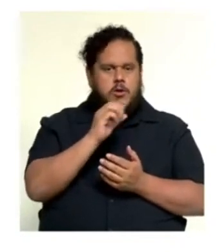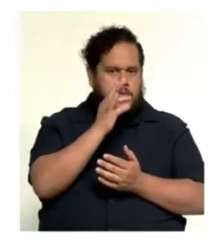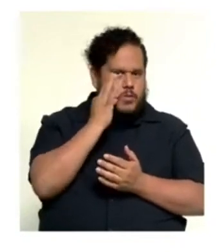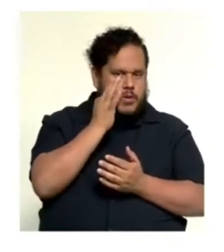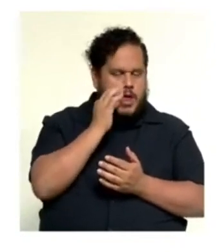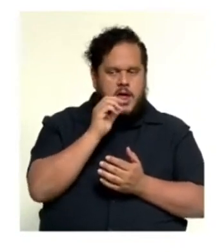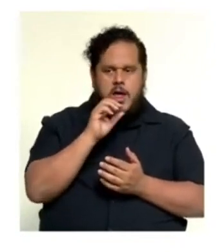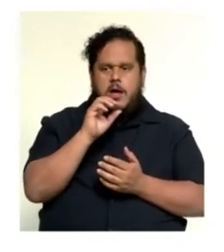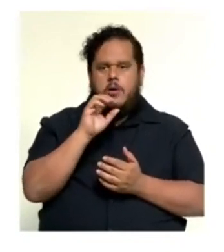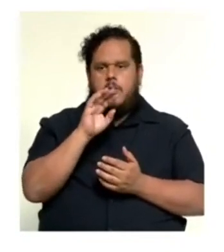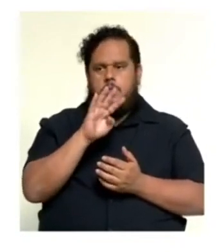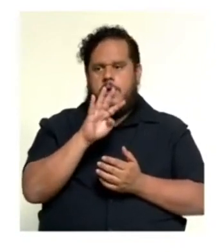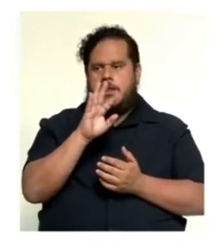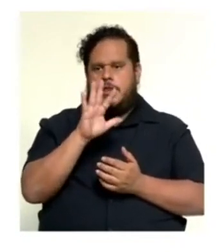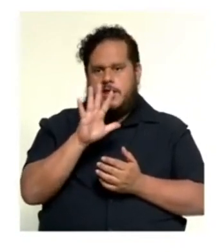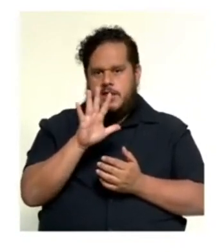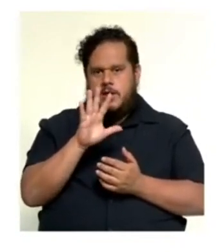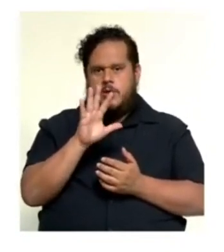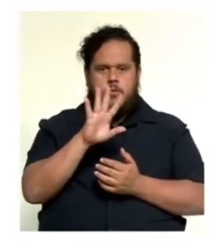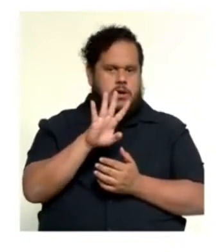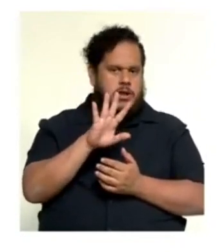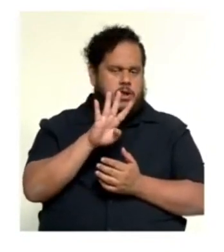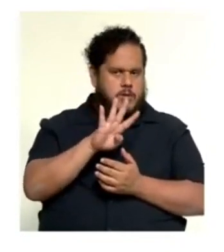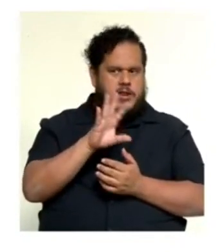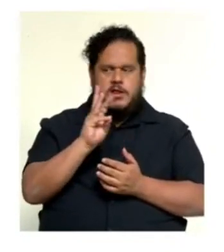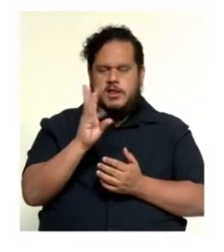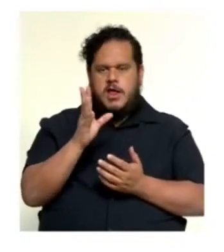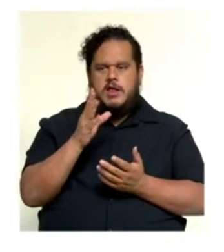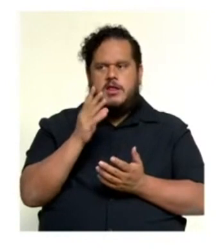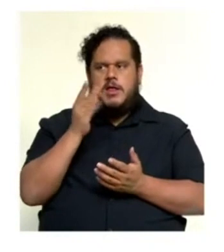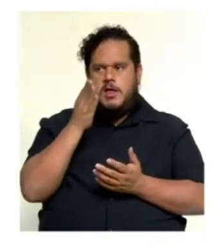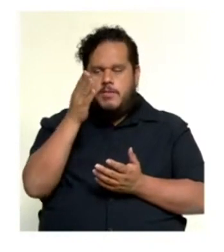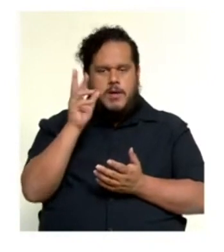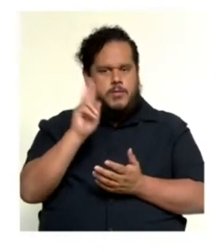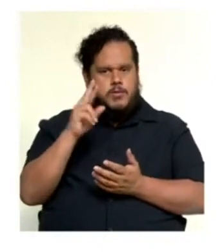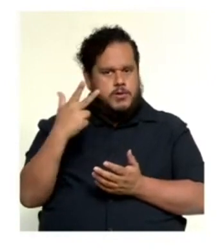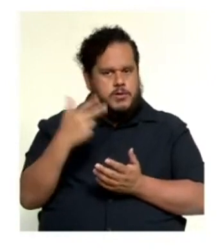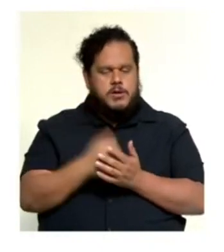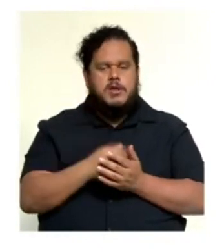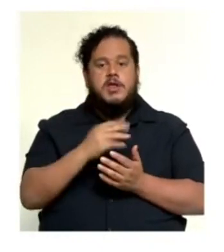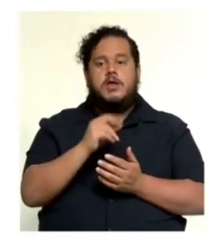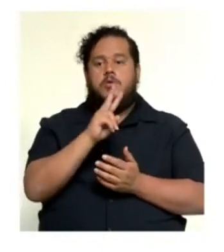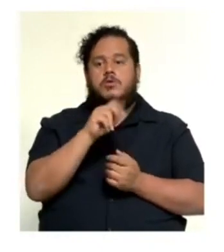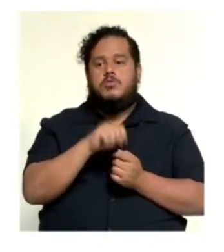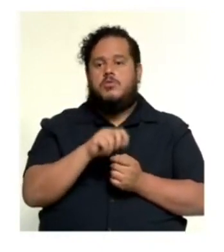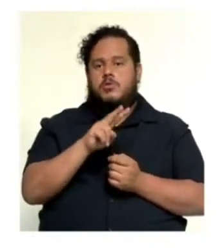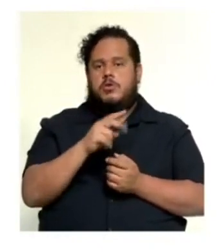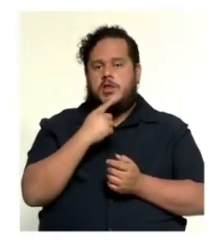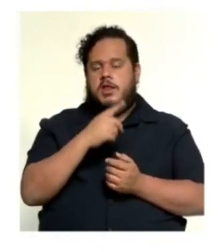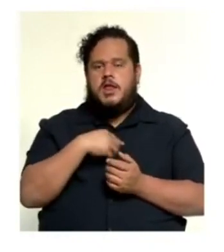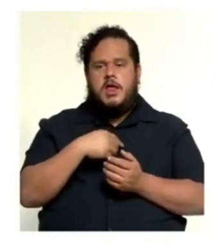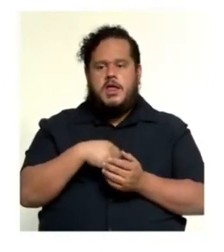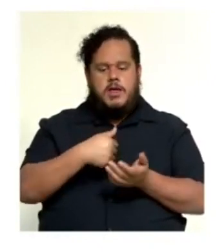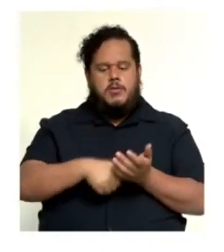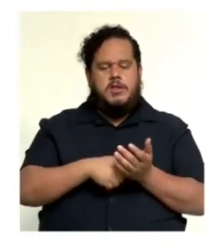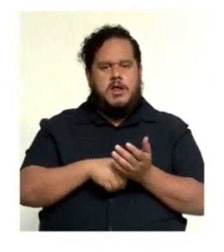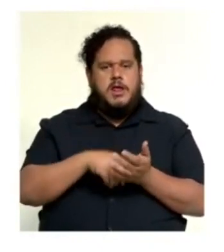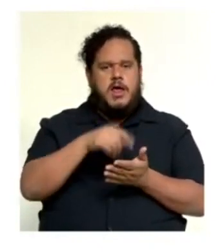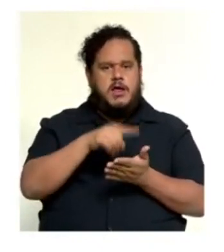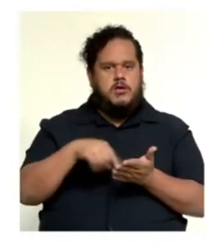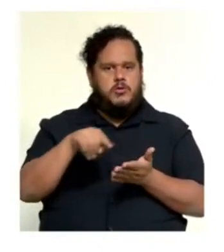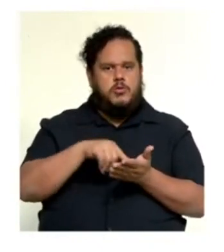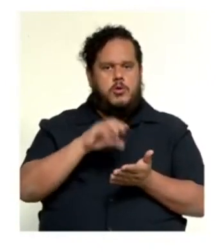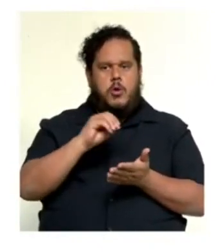46.5% que va con don Rodrigo Chávez, o esas son sus intenciones de voto. Hay gente que nos dice aproximadamente un 2.2 que nos dice que votaría nulo o en blanco.